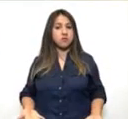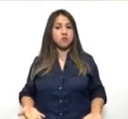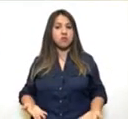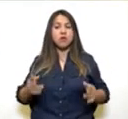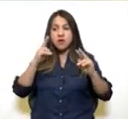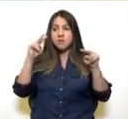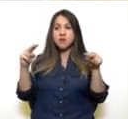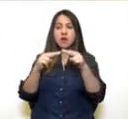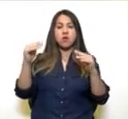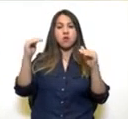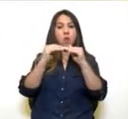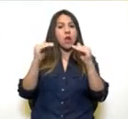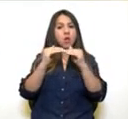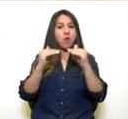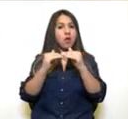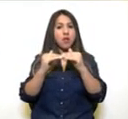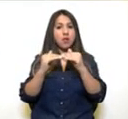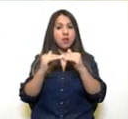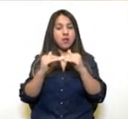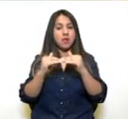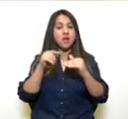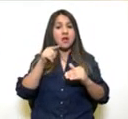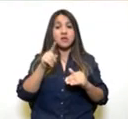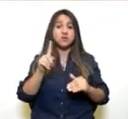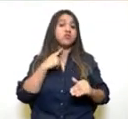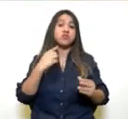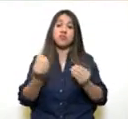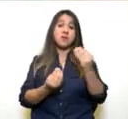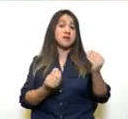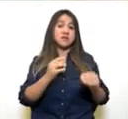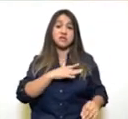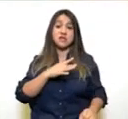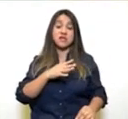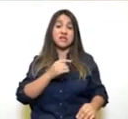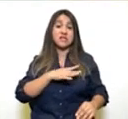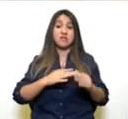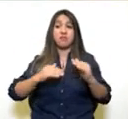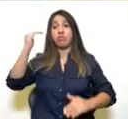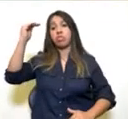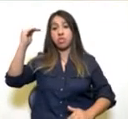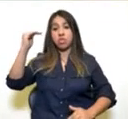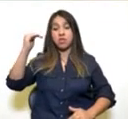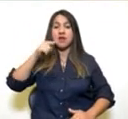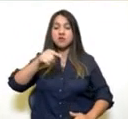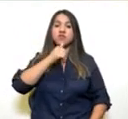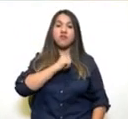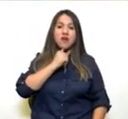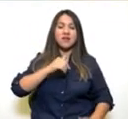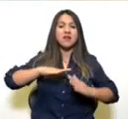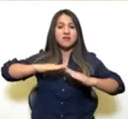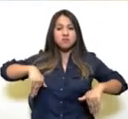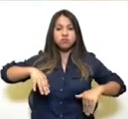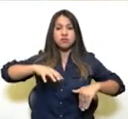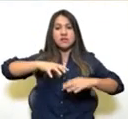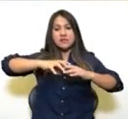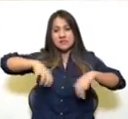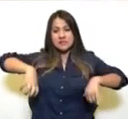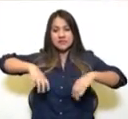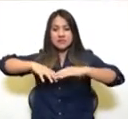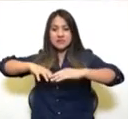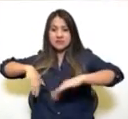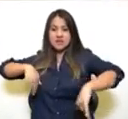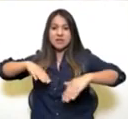mirarnos igual igual eso no ha pasado en chile eso falta que pase la segregación el problema de la